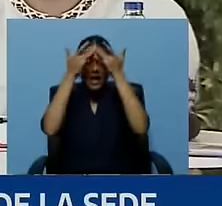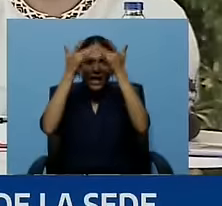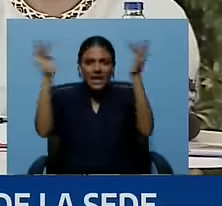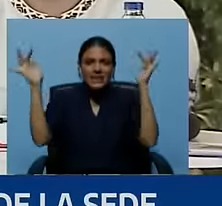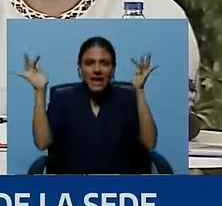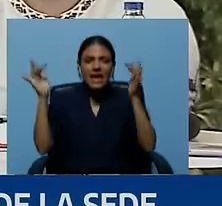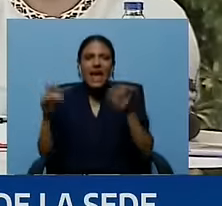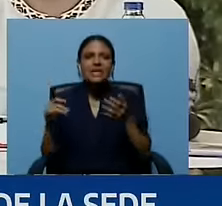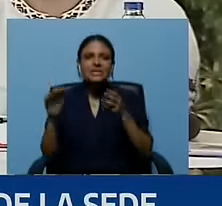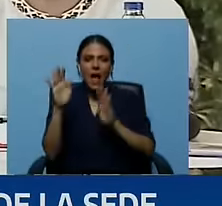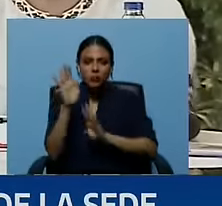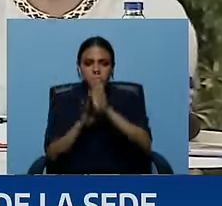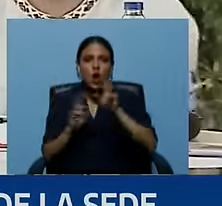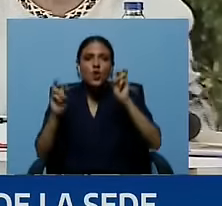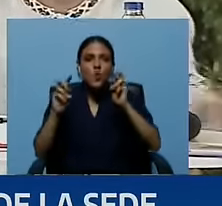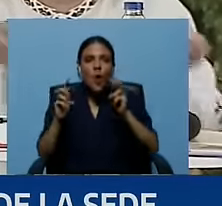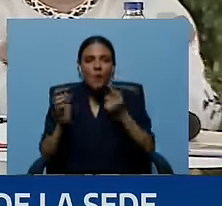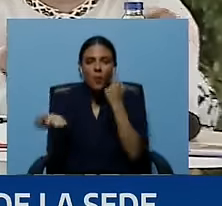inteligencia artificial?